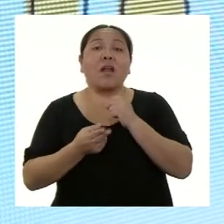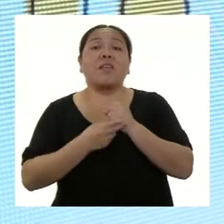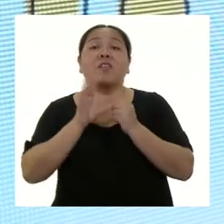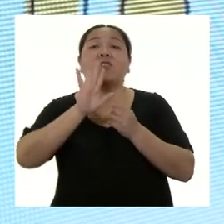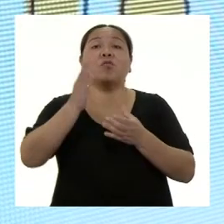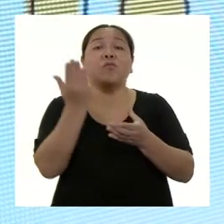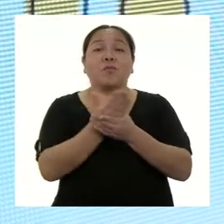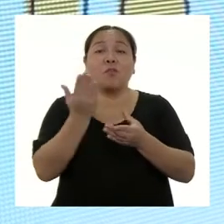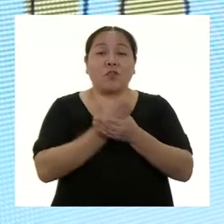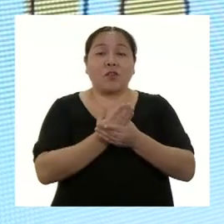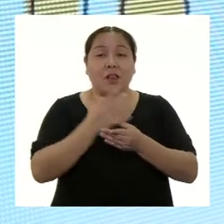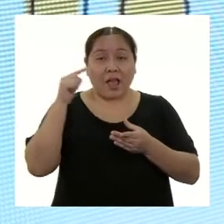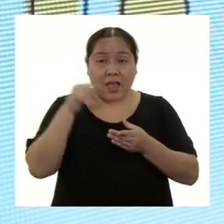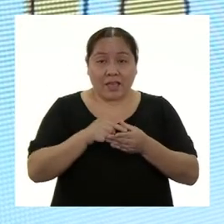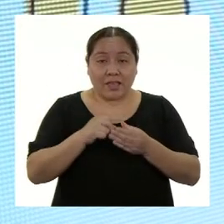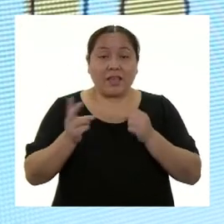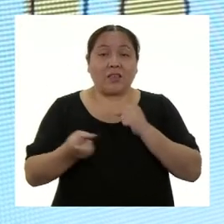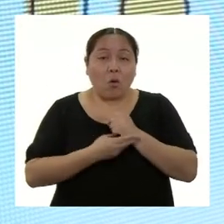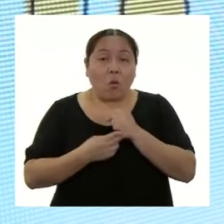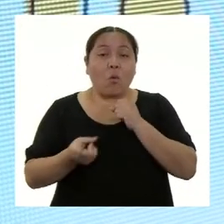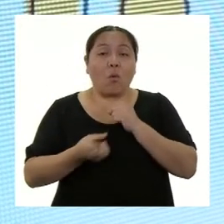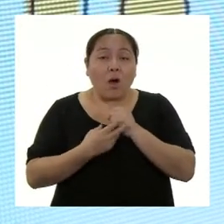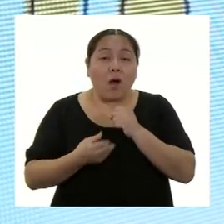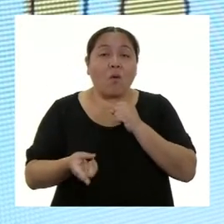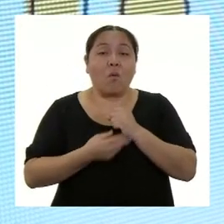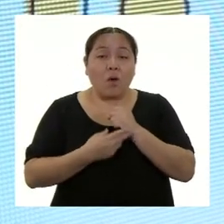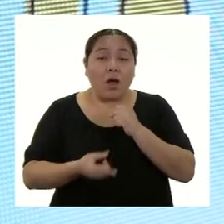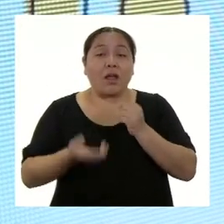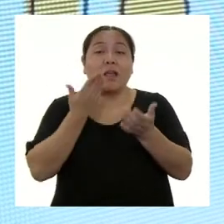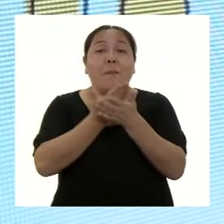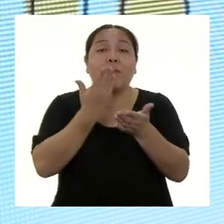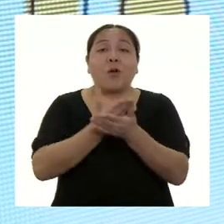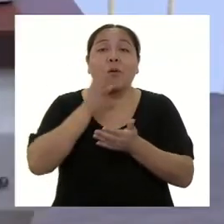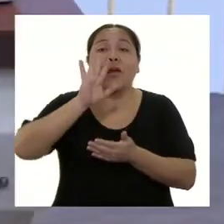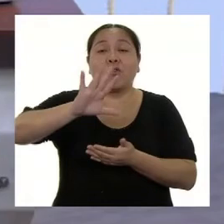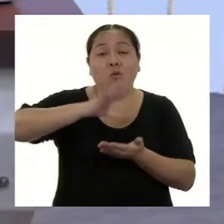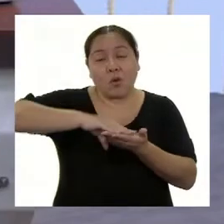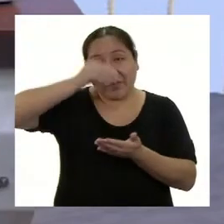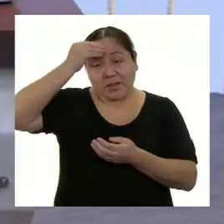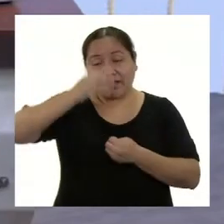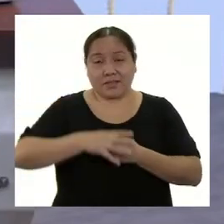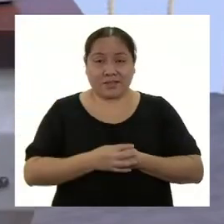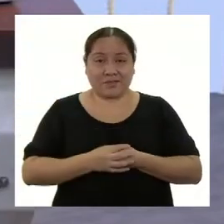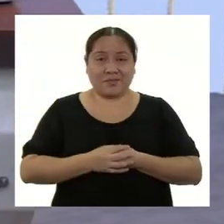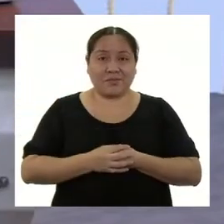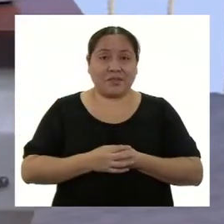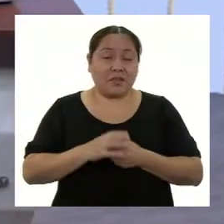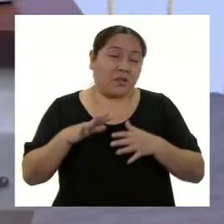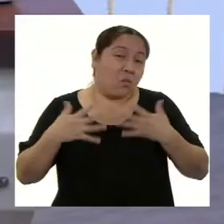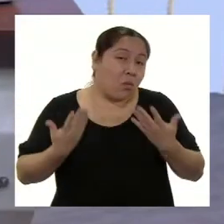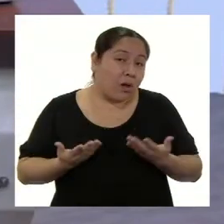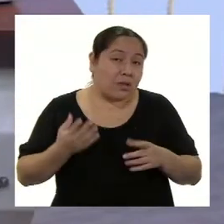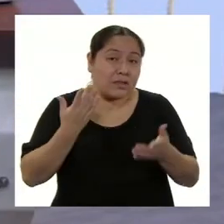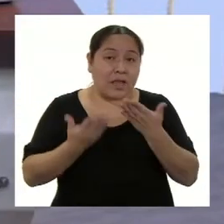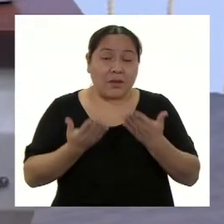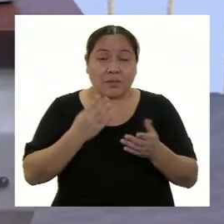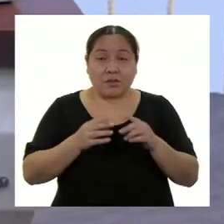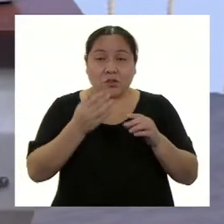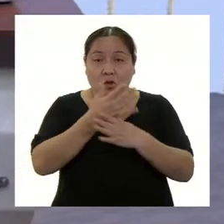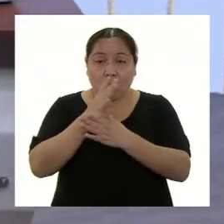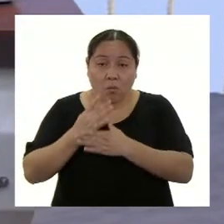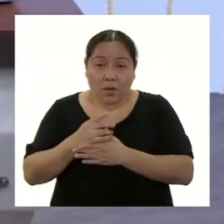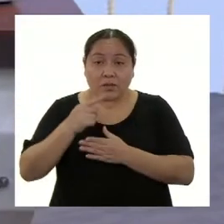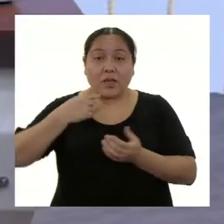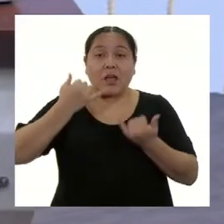portafolios, donde están archivando todas las evidencias de nuestro aprendizaje. Si pueden, también compartan lo que